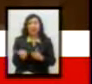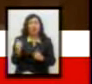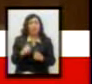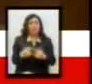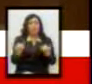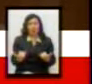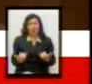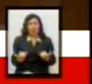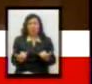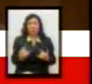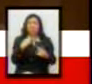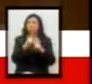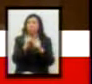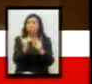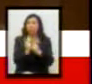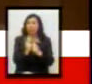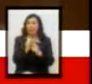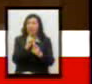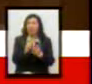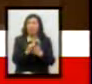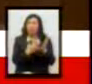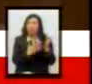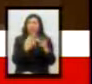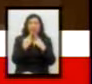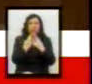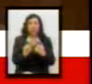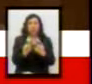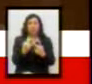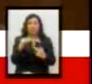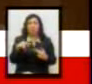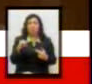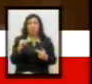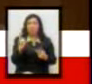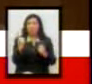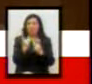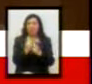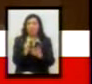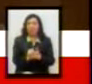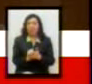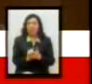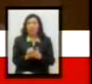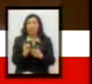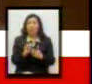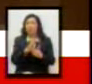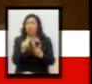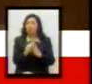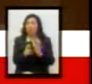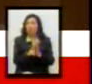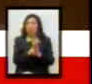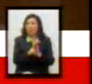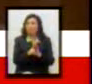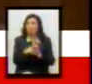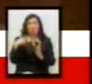hemos aplicado la primera encuesta piloto, estamos a la espera del resultado del INEI de esta primera encuesta piloto, y hay toda la voluntad